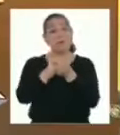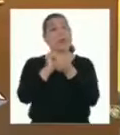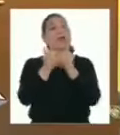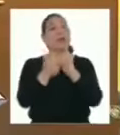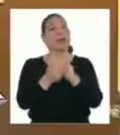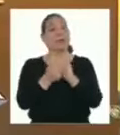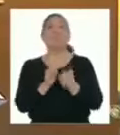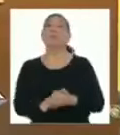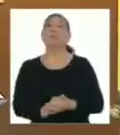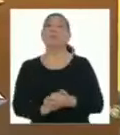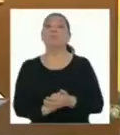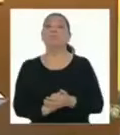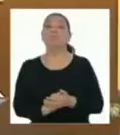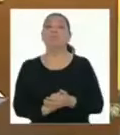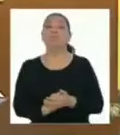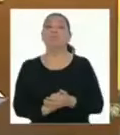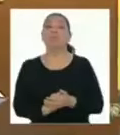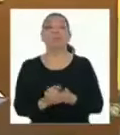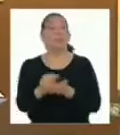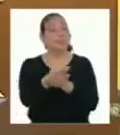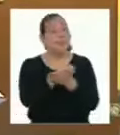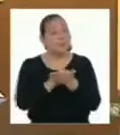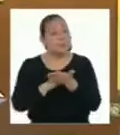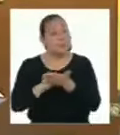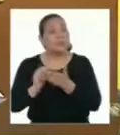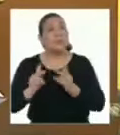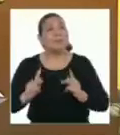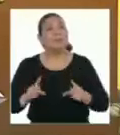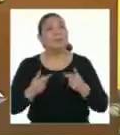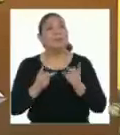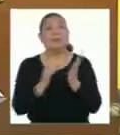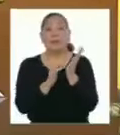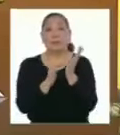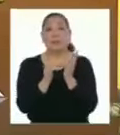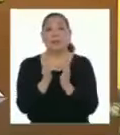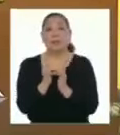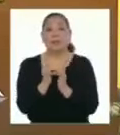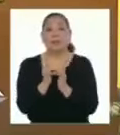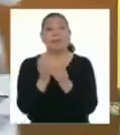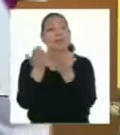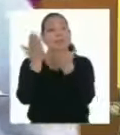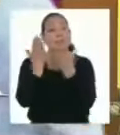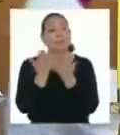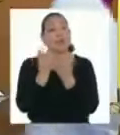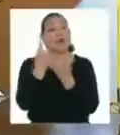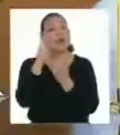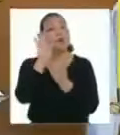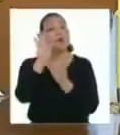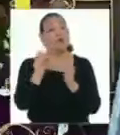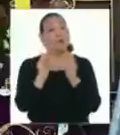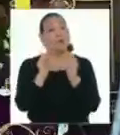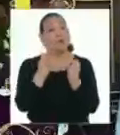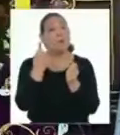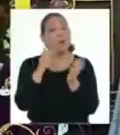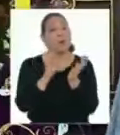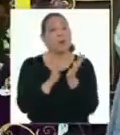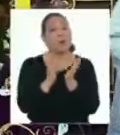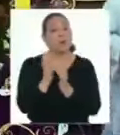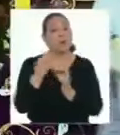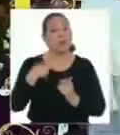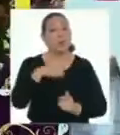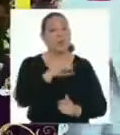transformen en la solidaridad viva que Jesús nos dio con su entrega por Jesucristo